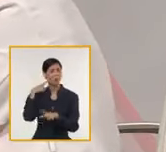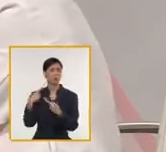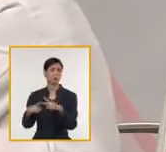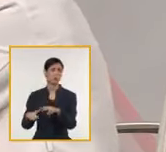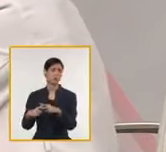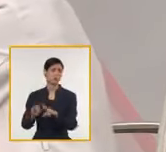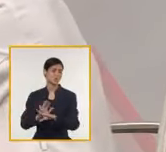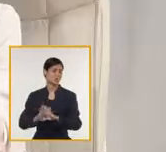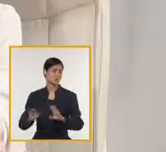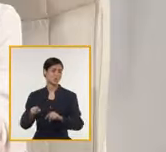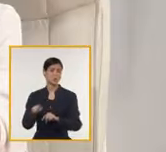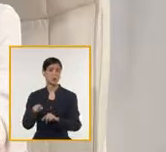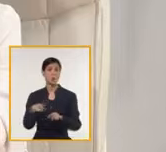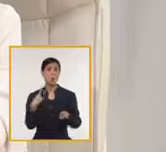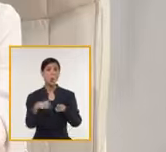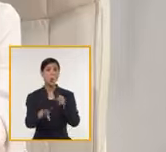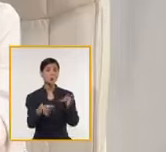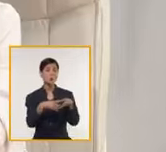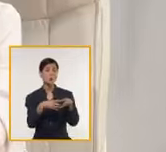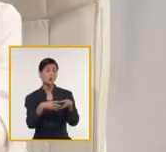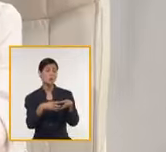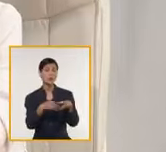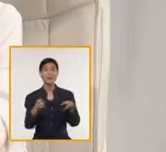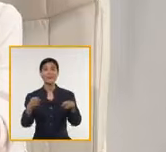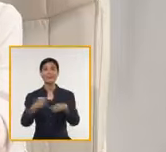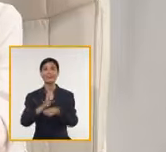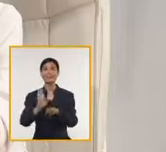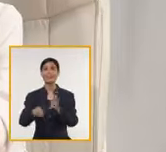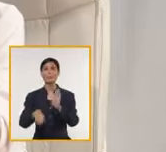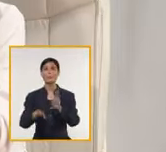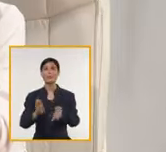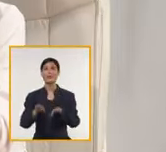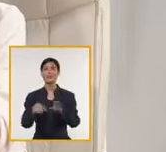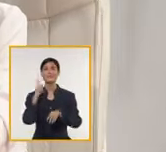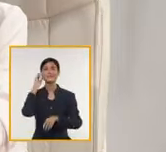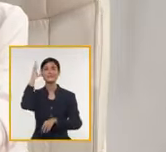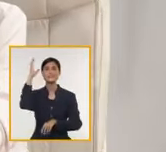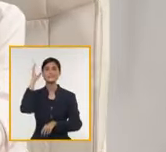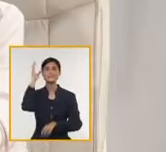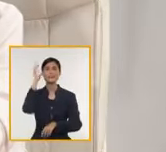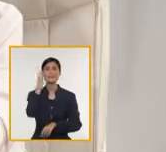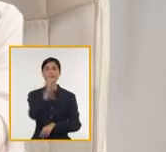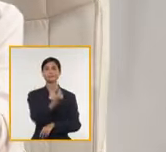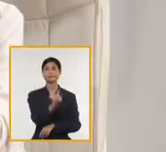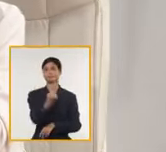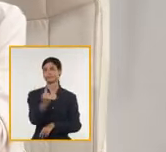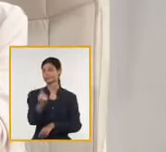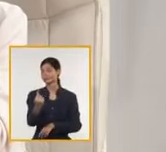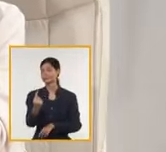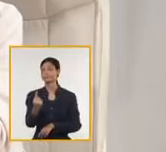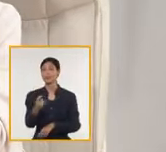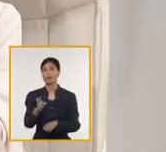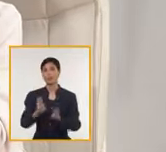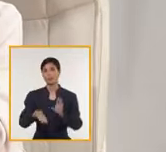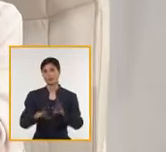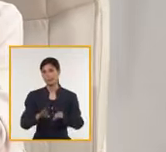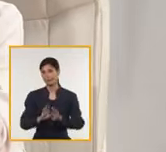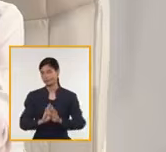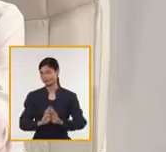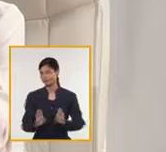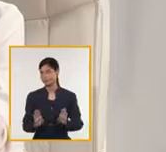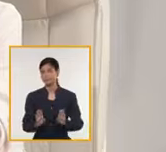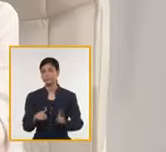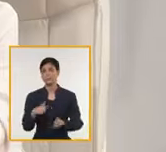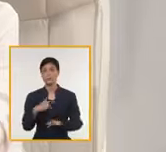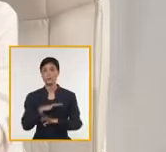hipótesis, pero pero en todo esto puede haber cualquier detonante que puede iniciar una guerra. O sea, no